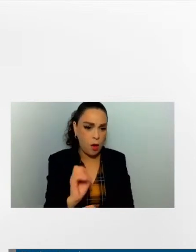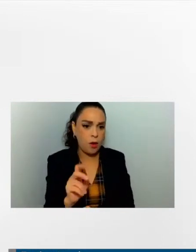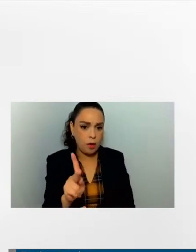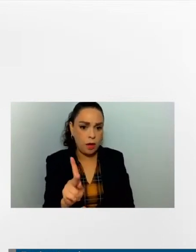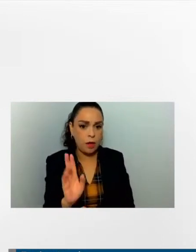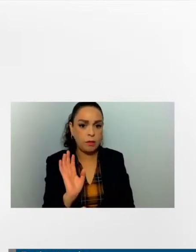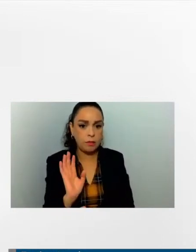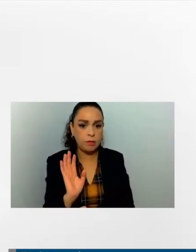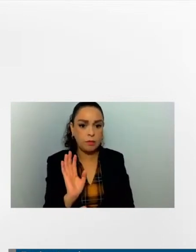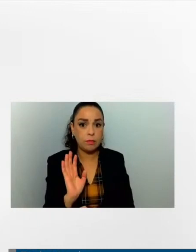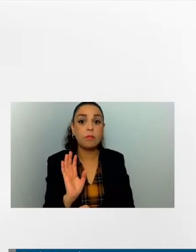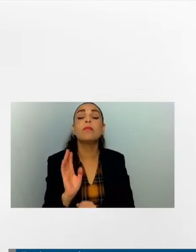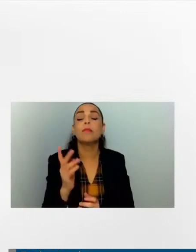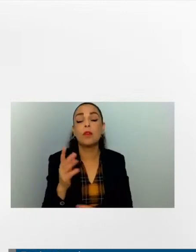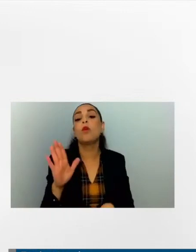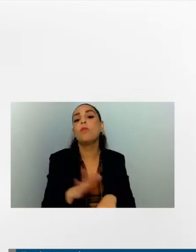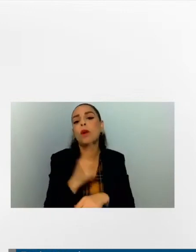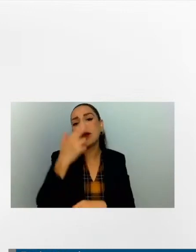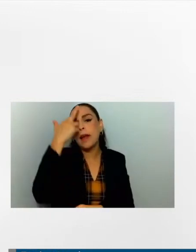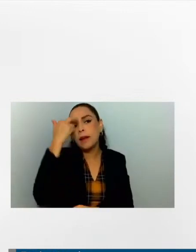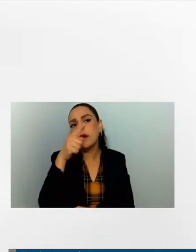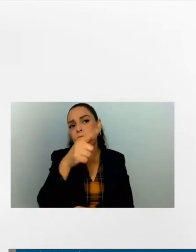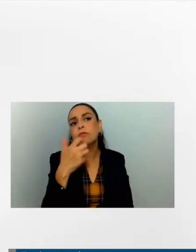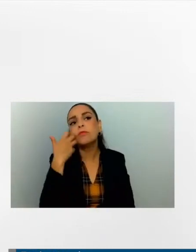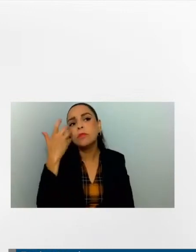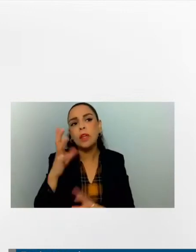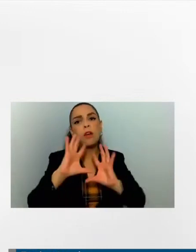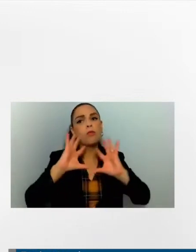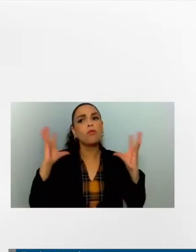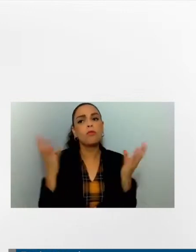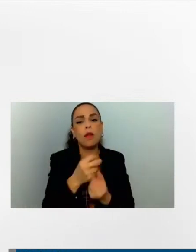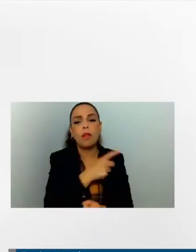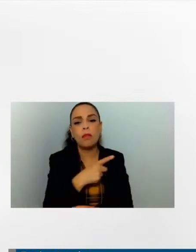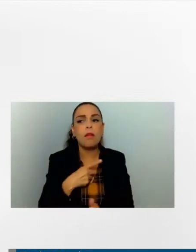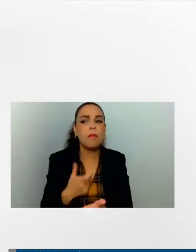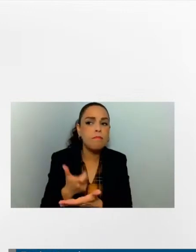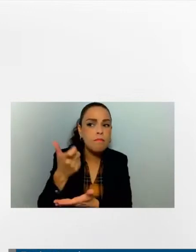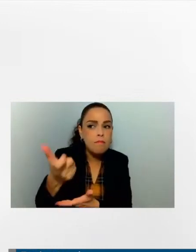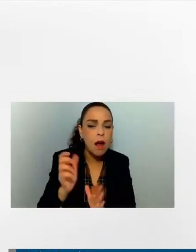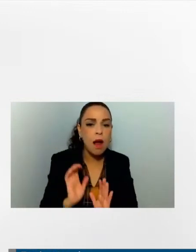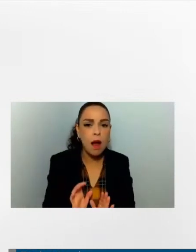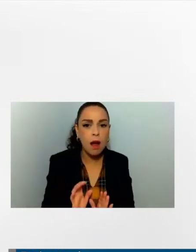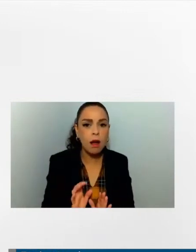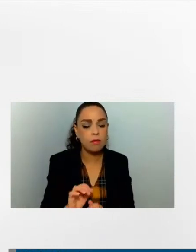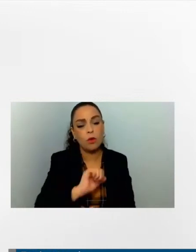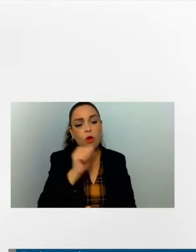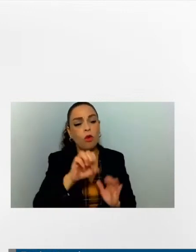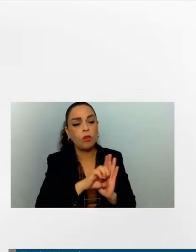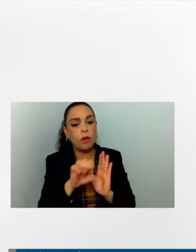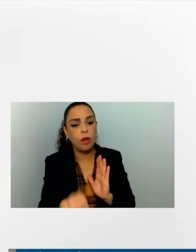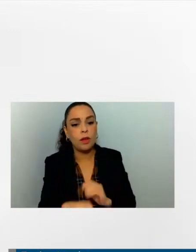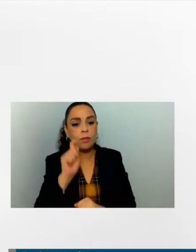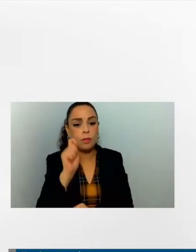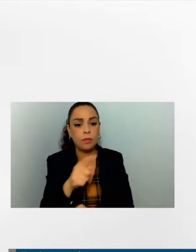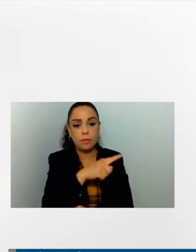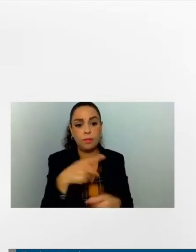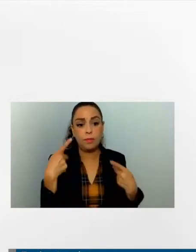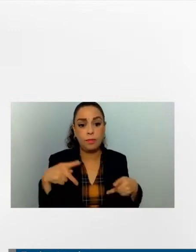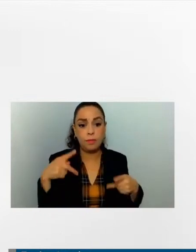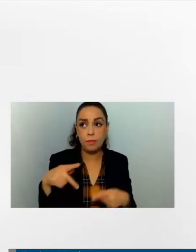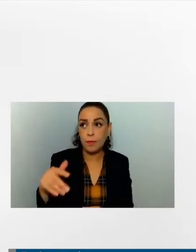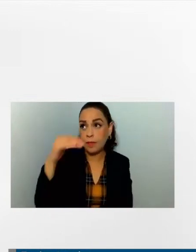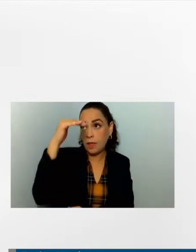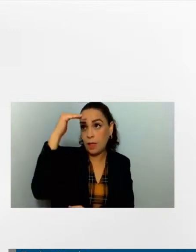estos alimentos retroactivos, pensando en estos casos también de personas adultas que, pues esa sobrevivencia o ese nivel de vida